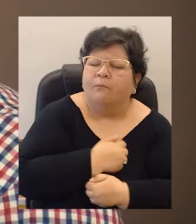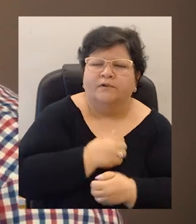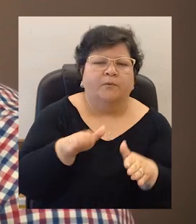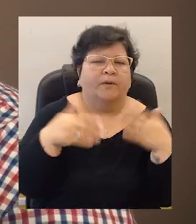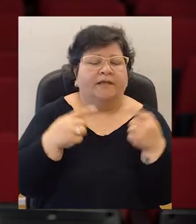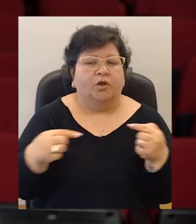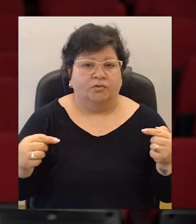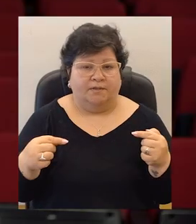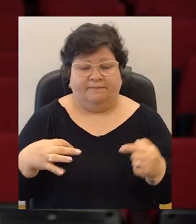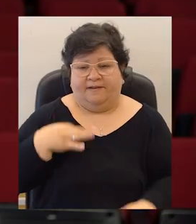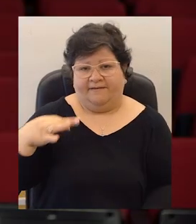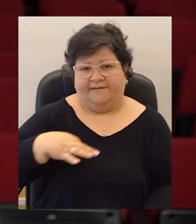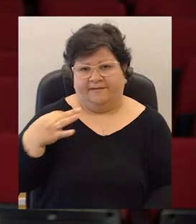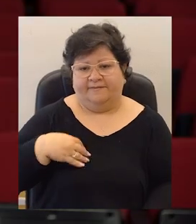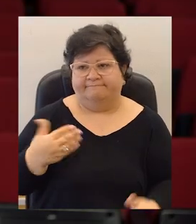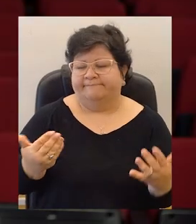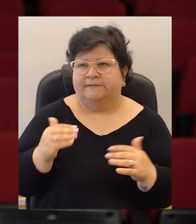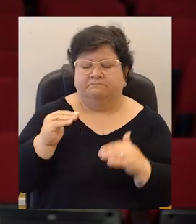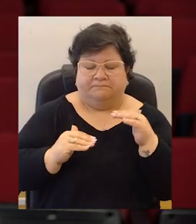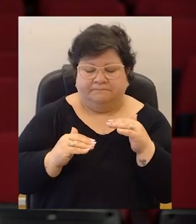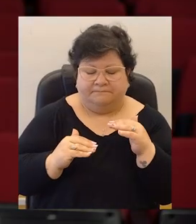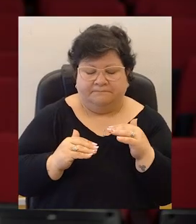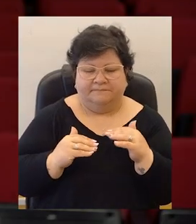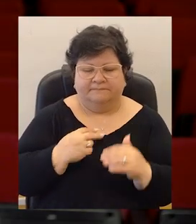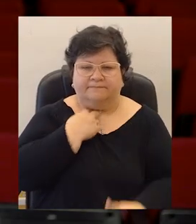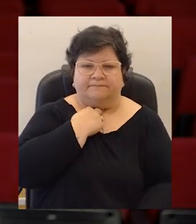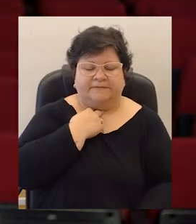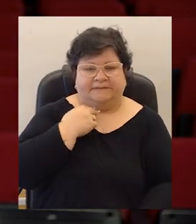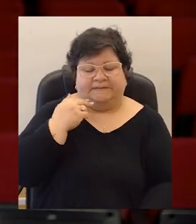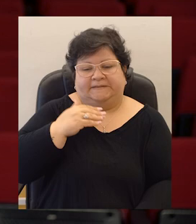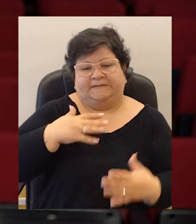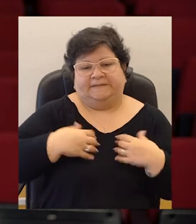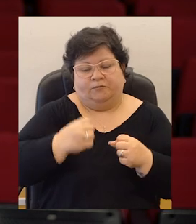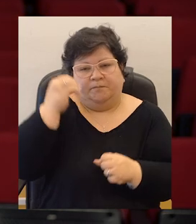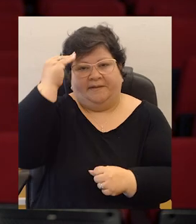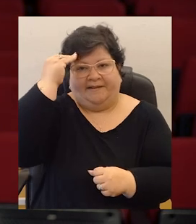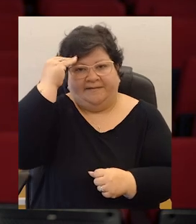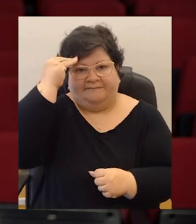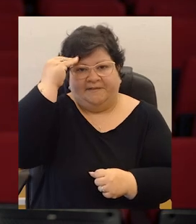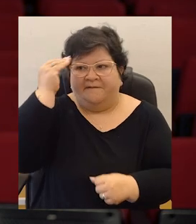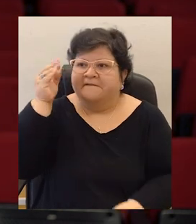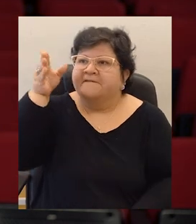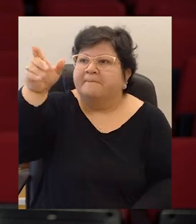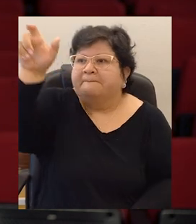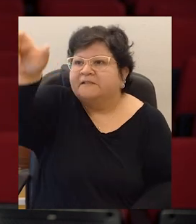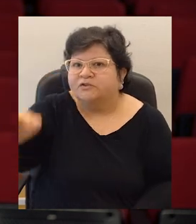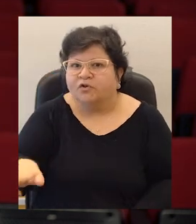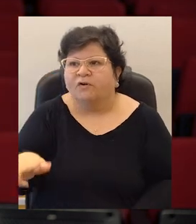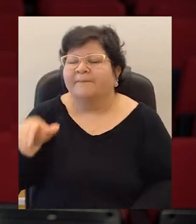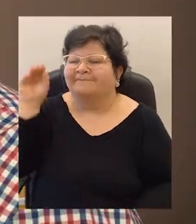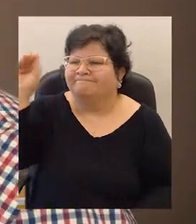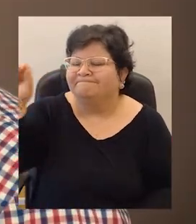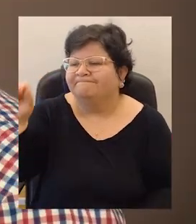o algo que desestabilicen nuestra salud mental acudimos siempre a vínculos positivos de los que estamos rodeados las redes